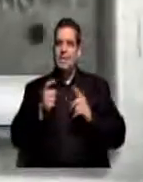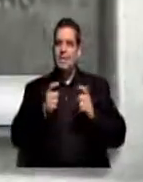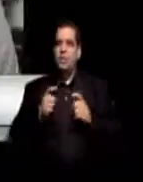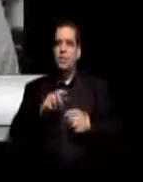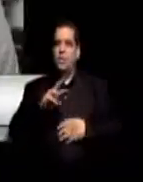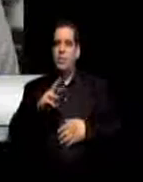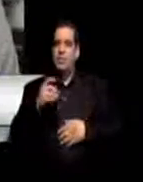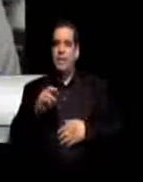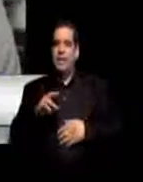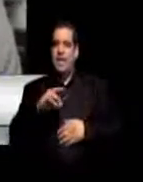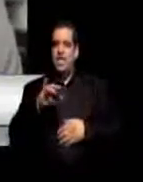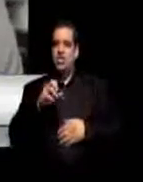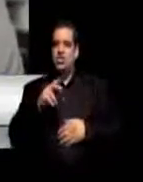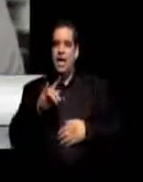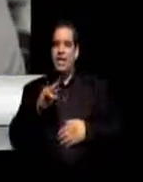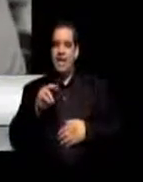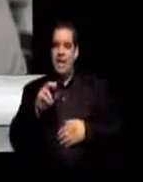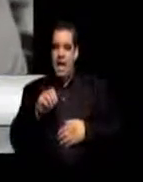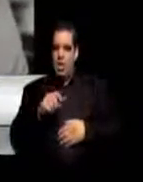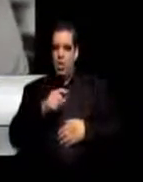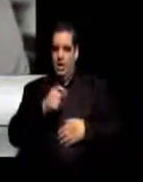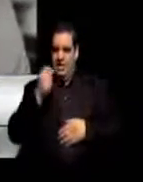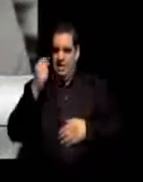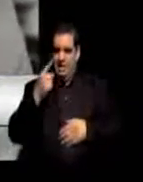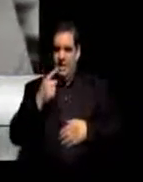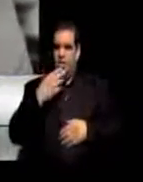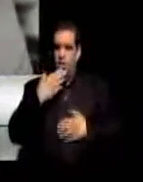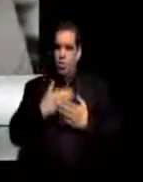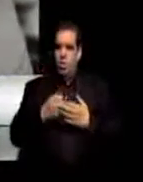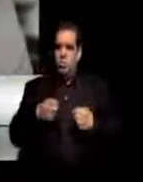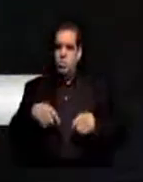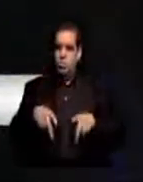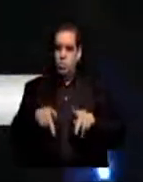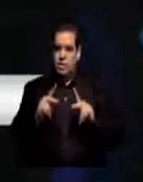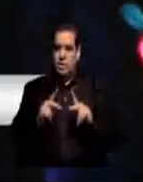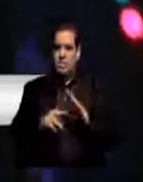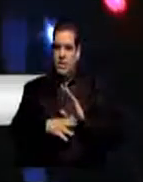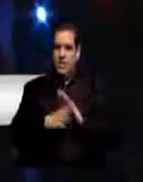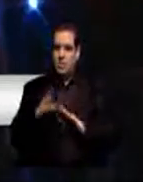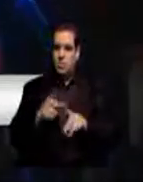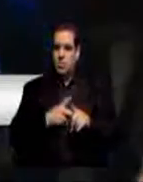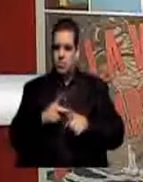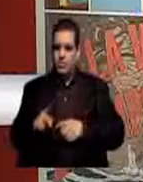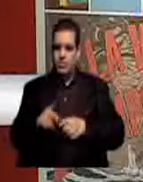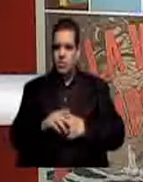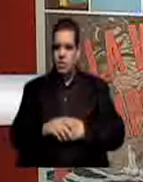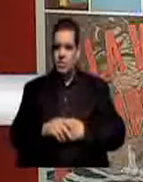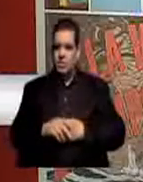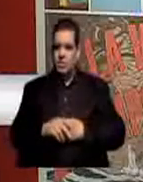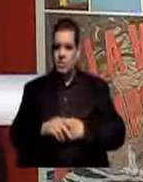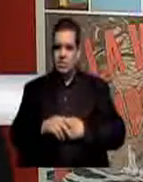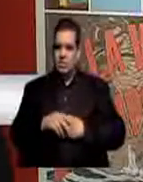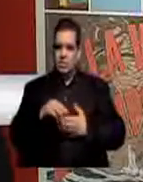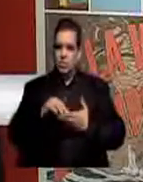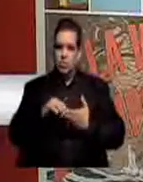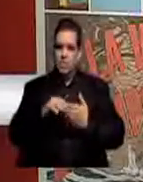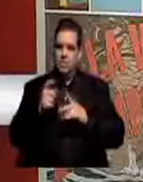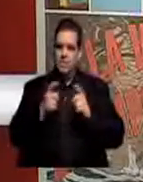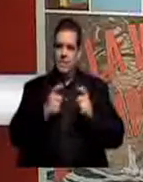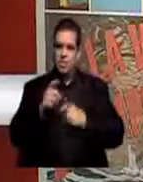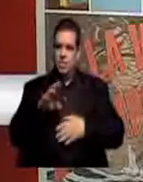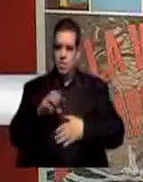Canal 6, Jack Delano. Este entendía que era una buena oportunidad para evolucionar profesionalmente. Estudié administración de